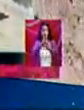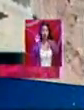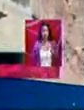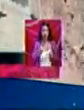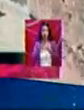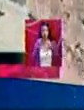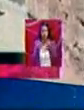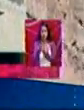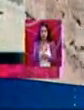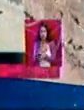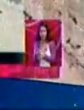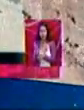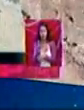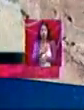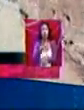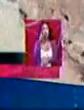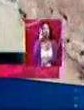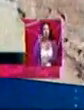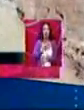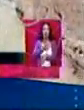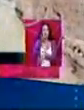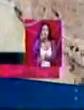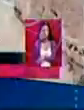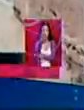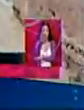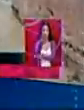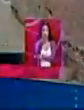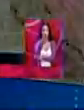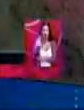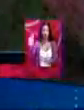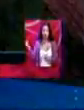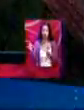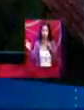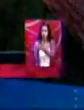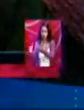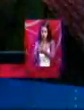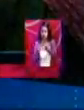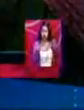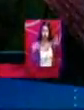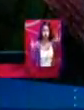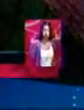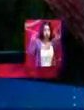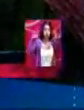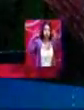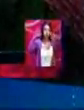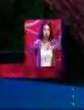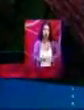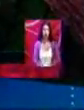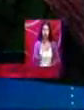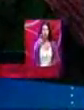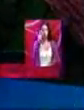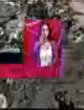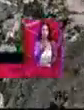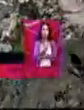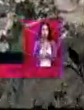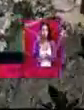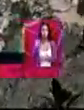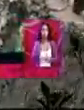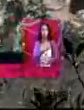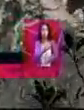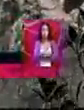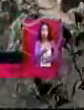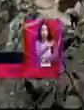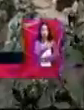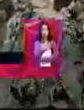poco al Congreso. Creo que debemos ir 3 de la tarde aproximadamente todas las delegaciones y a partir de las 4 hacer fuerza masiva. Se espera